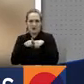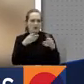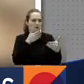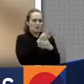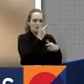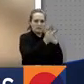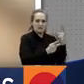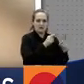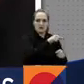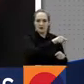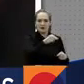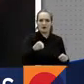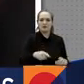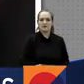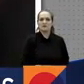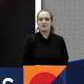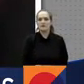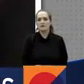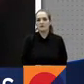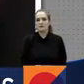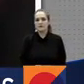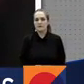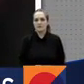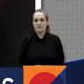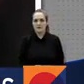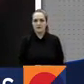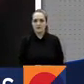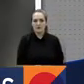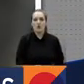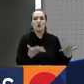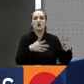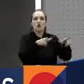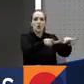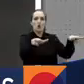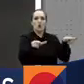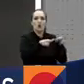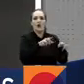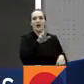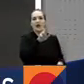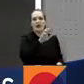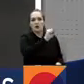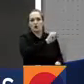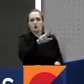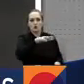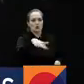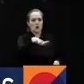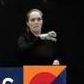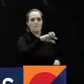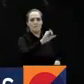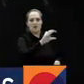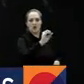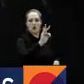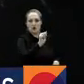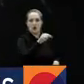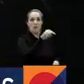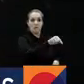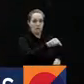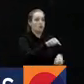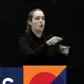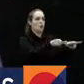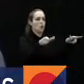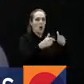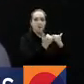de Reacción Inmediata en las instalaciones del patio R sur de La Picota, donde estarían recluidos